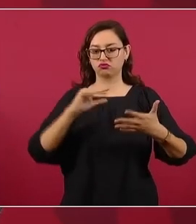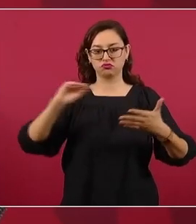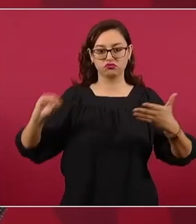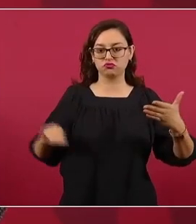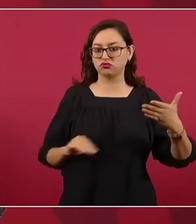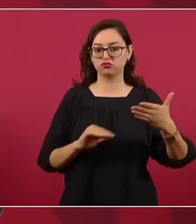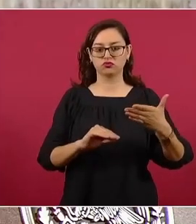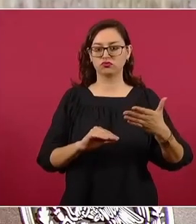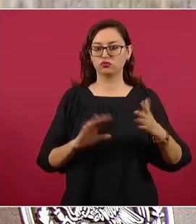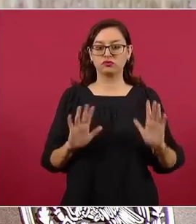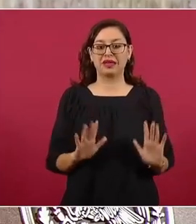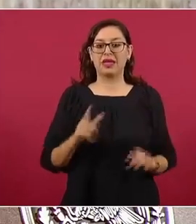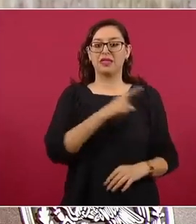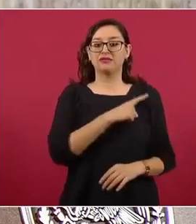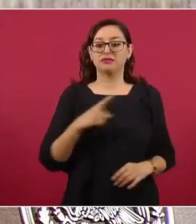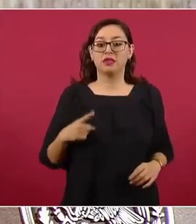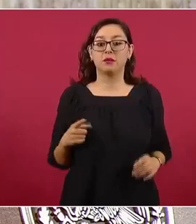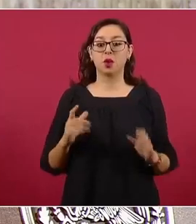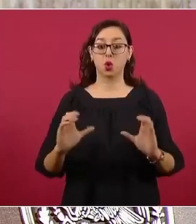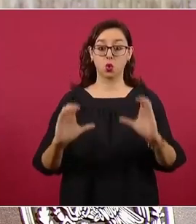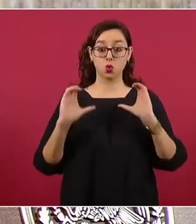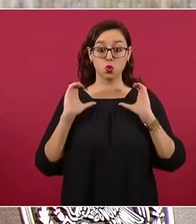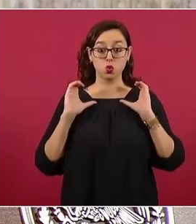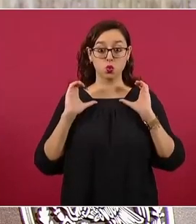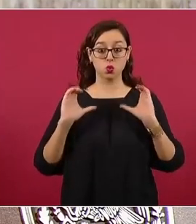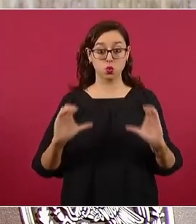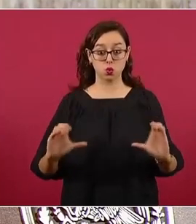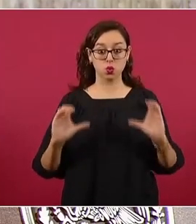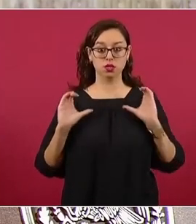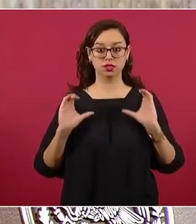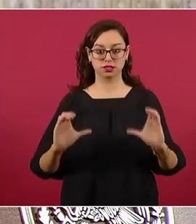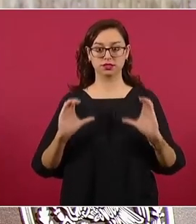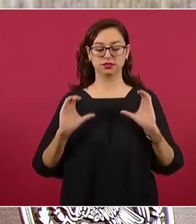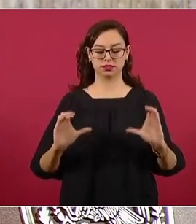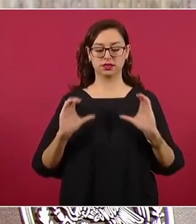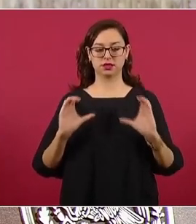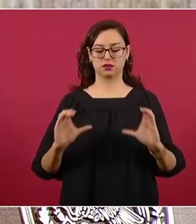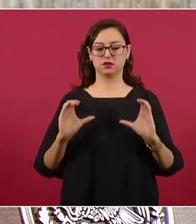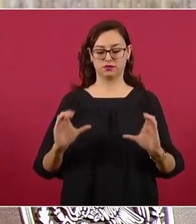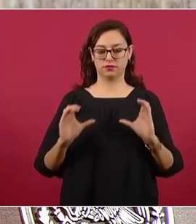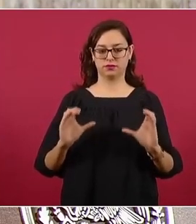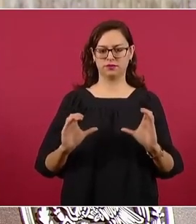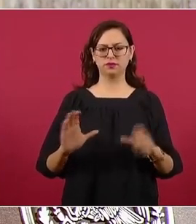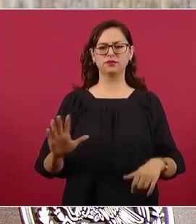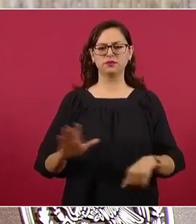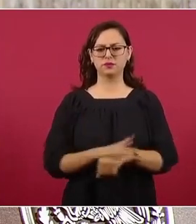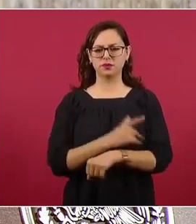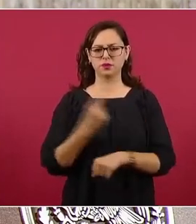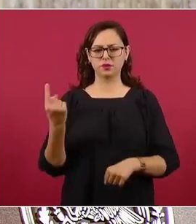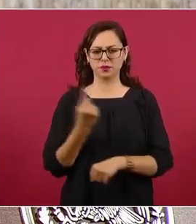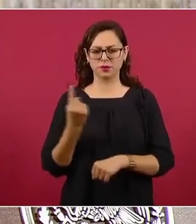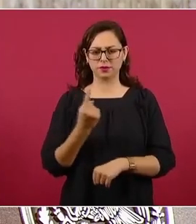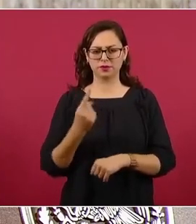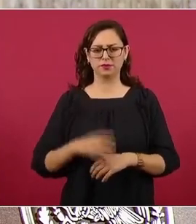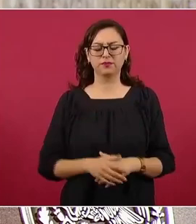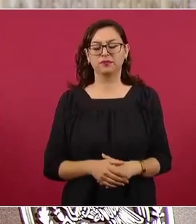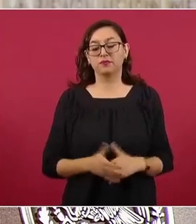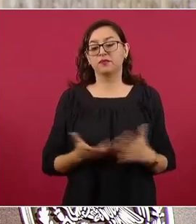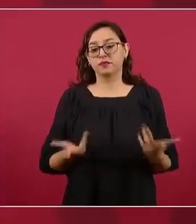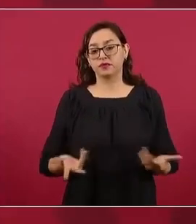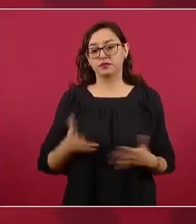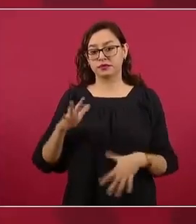personas a la lista de personas bloqueadas. Por varias razones. Primero, porque a veces son empresas que tienen que